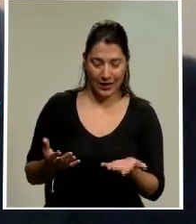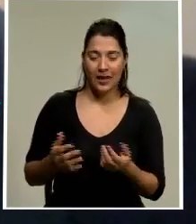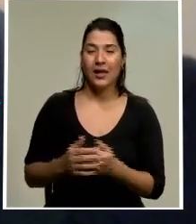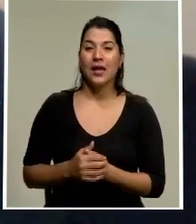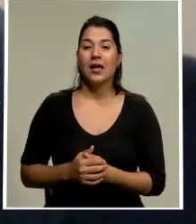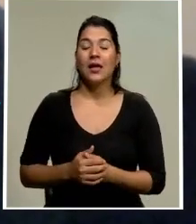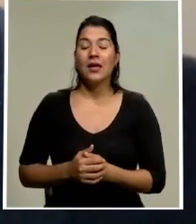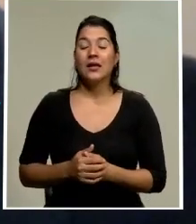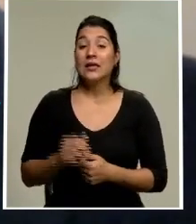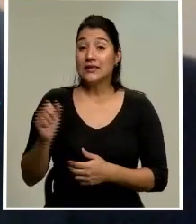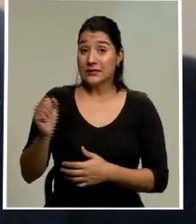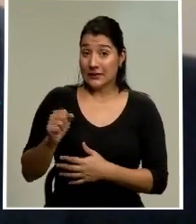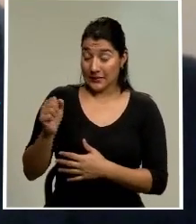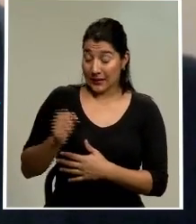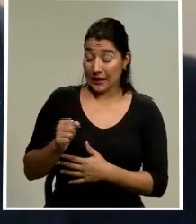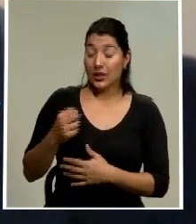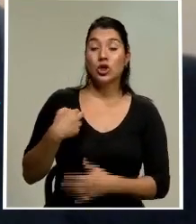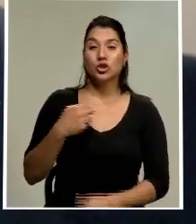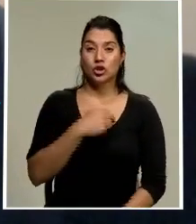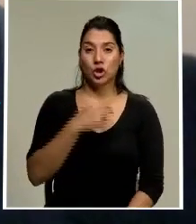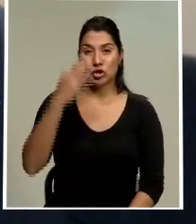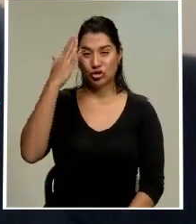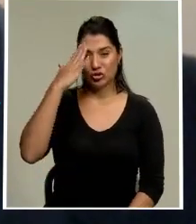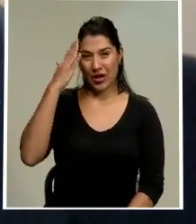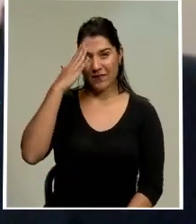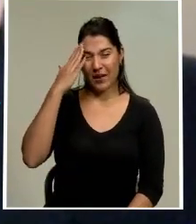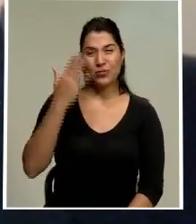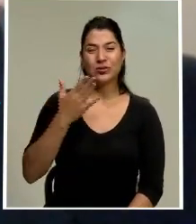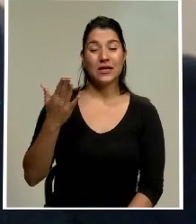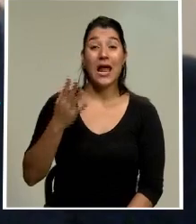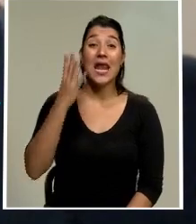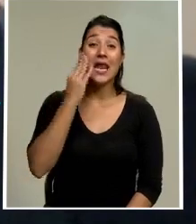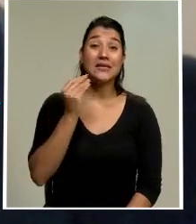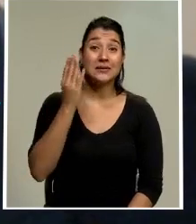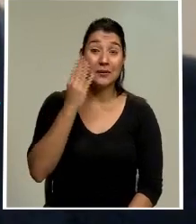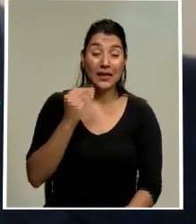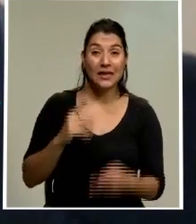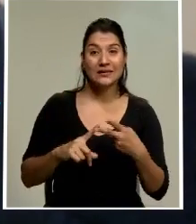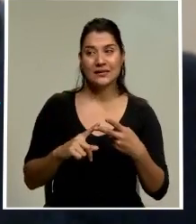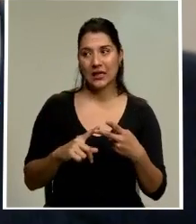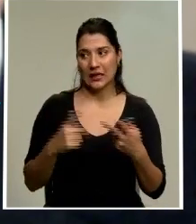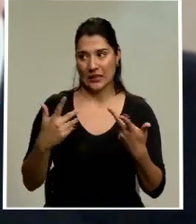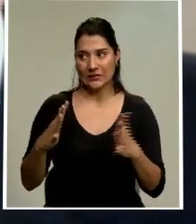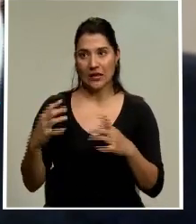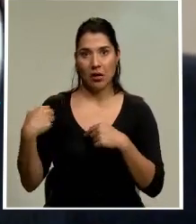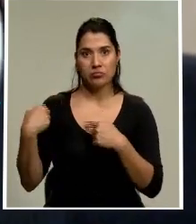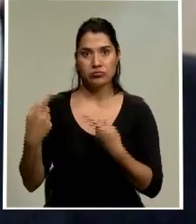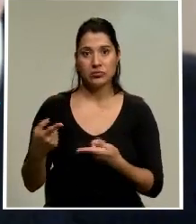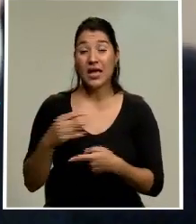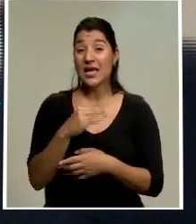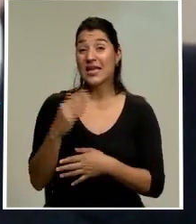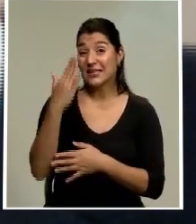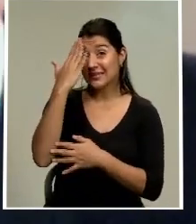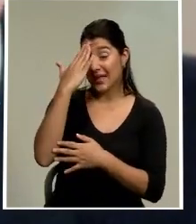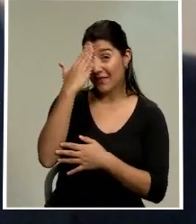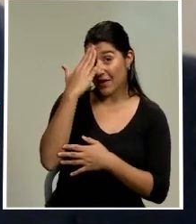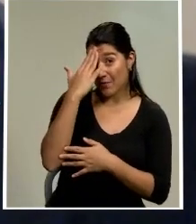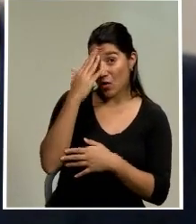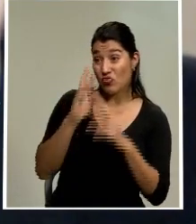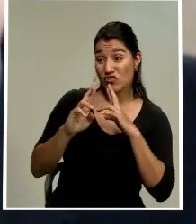que sí sabemos es de la experiencia y de la práctica, y sabemos que esas respuestas